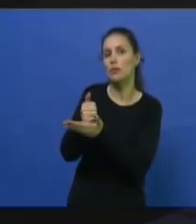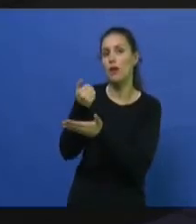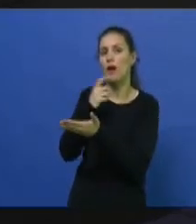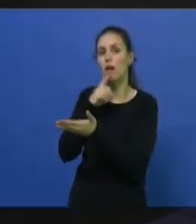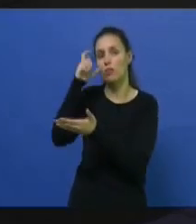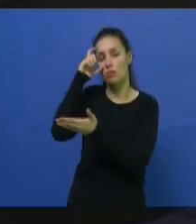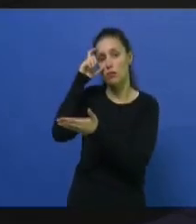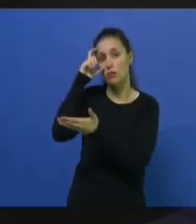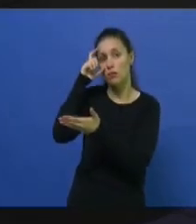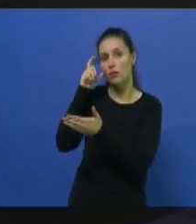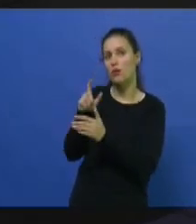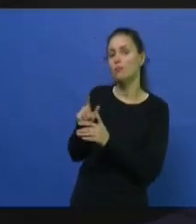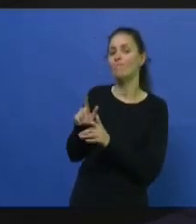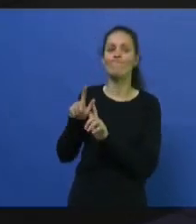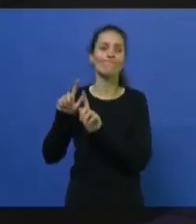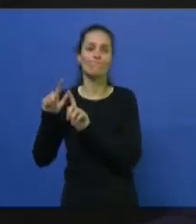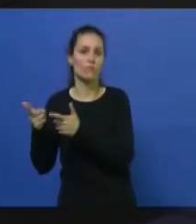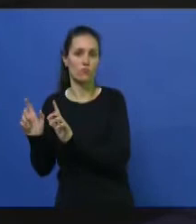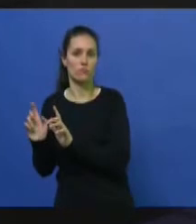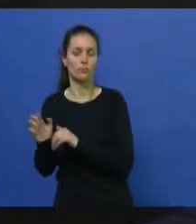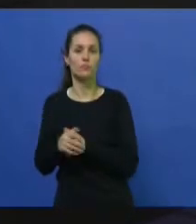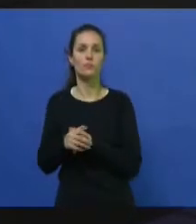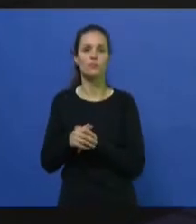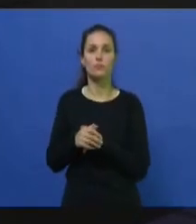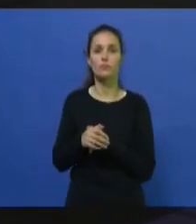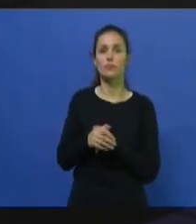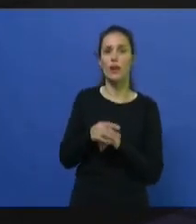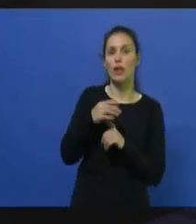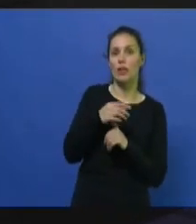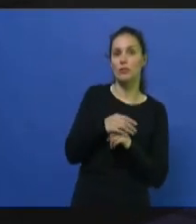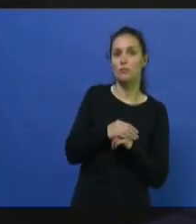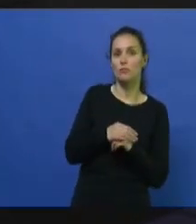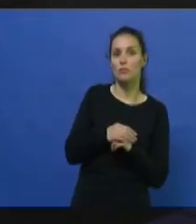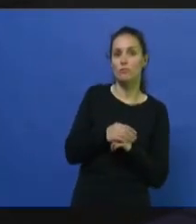No la tenemos ahora, pero después te la prometen para la próxima. ¿Quiere que lo dejemos la intriga? ¿Sí?